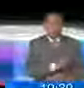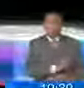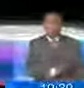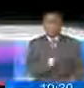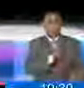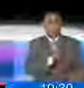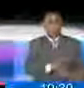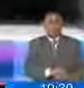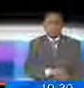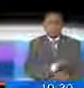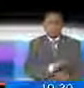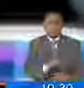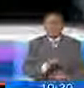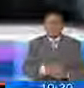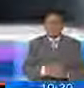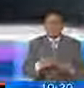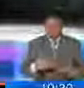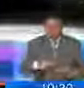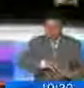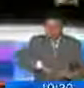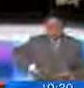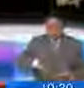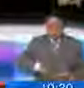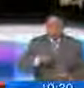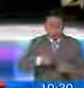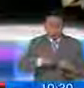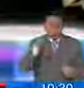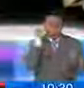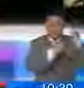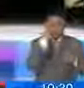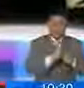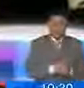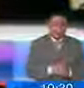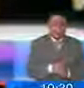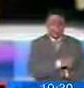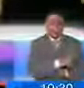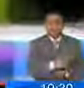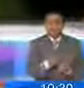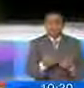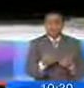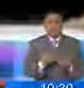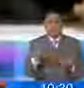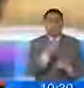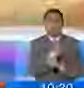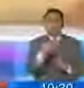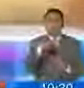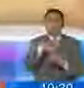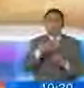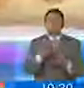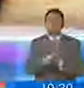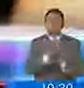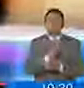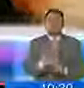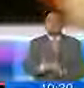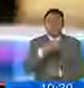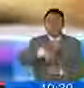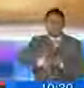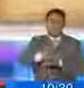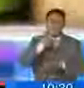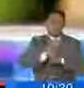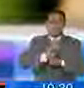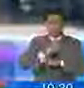pérdidas constantes de pertenencias y hasta golpes son las características de la violencia escolar. En nuestro país, 3 de cada